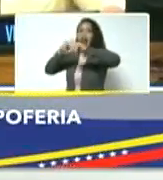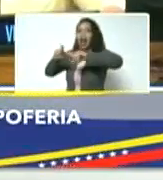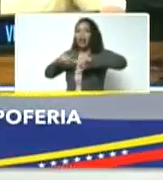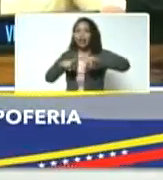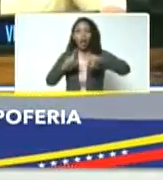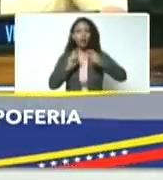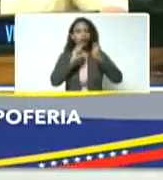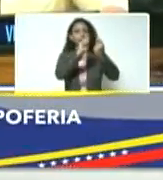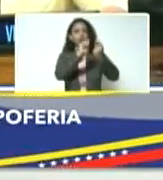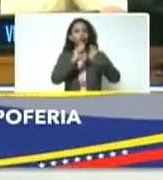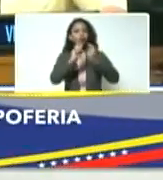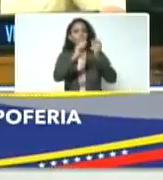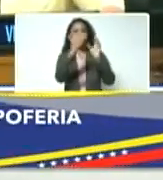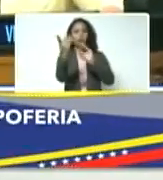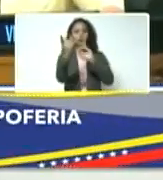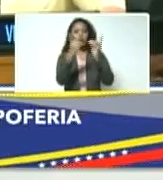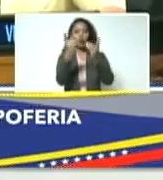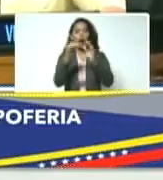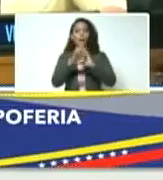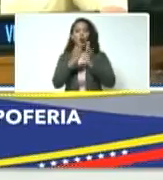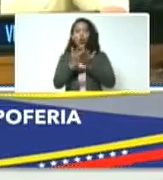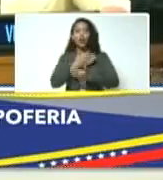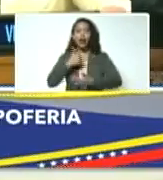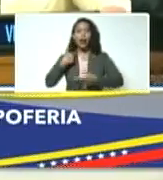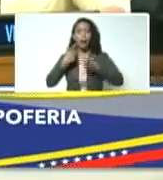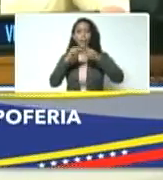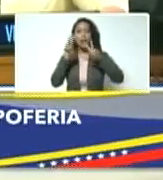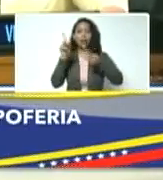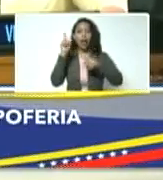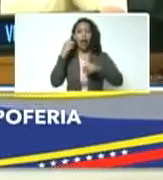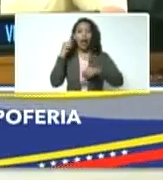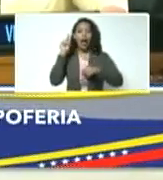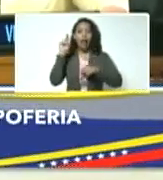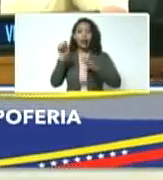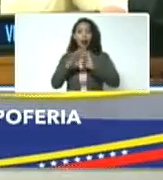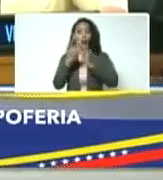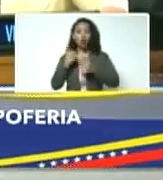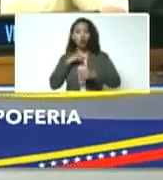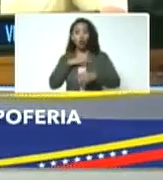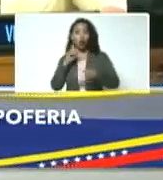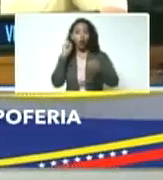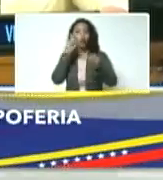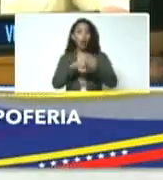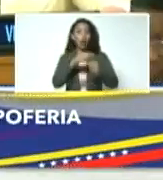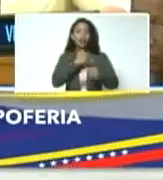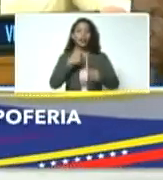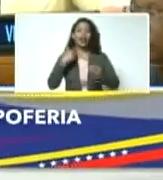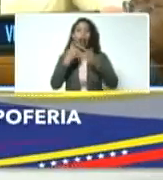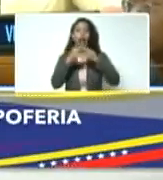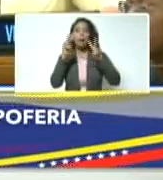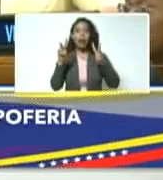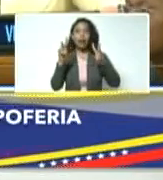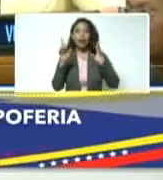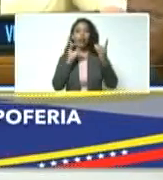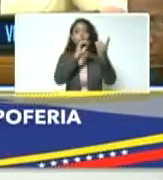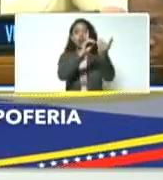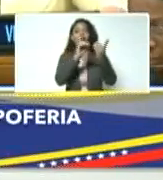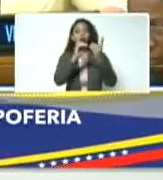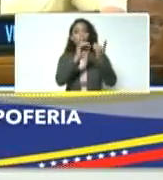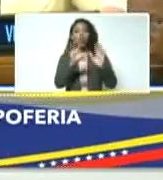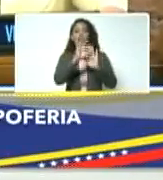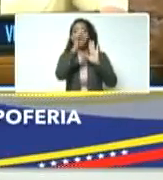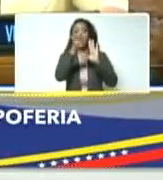diálogo, en un mundo que quiere paz. En ese mundo nos inscribimos nosotros, en el mundo que quiere paz, que quiere diálogo, que quiere